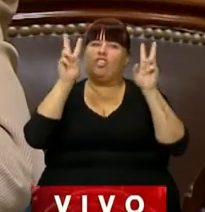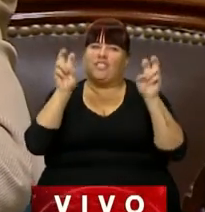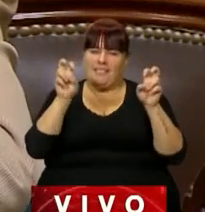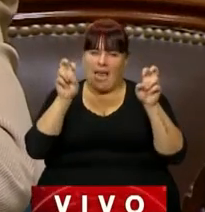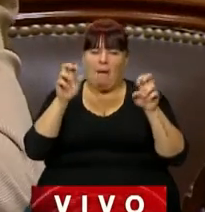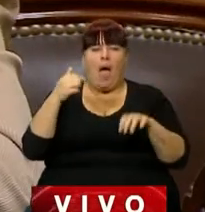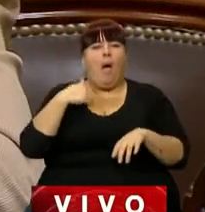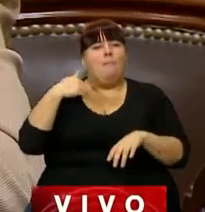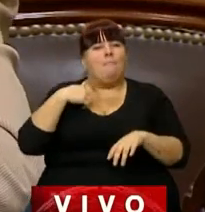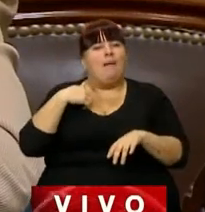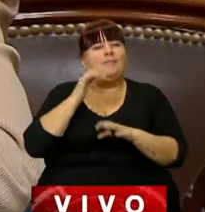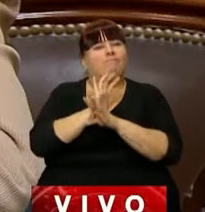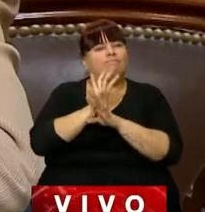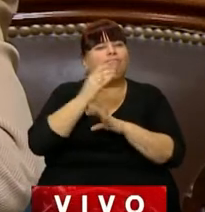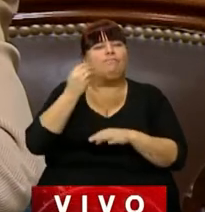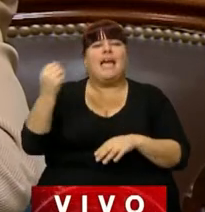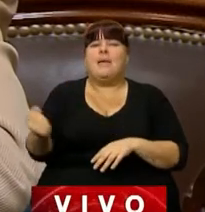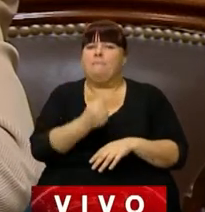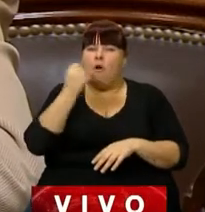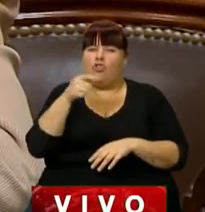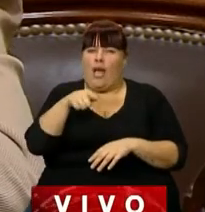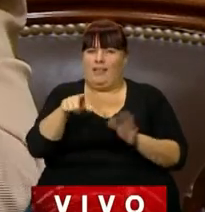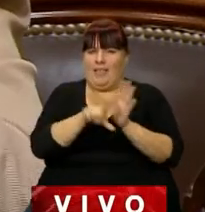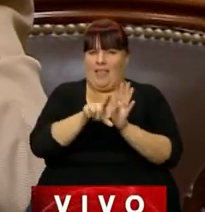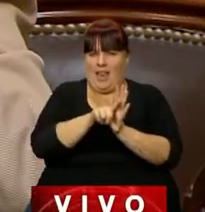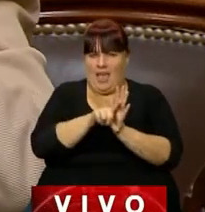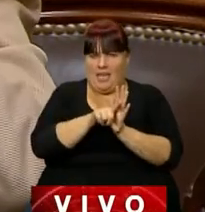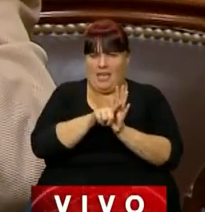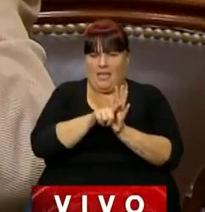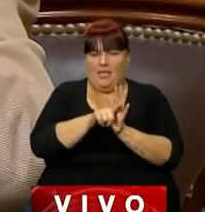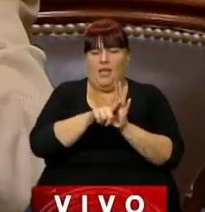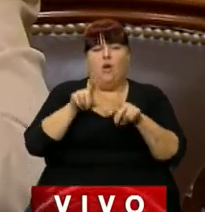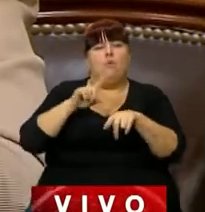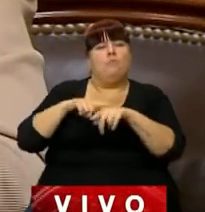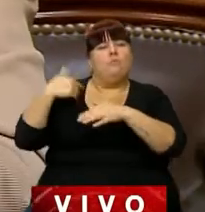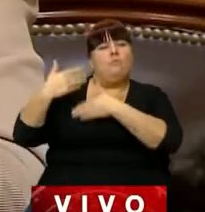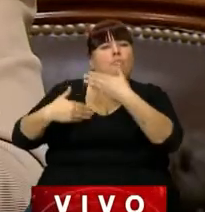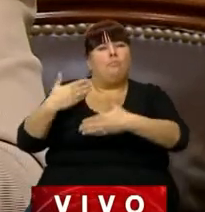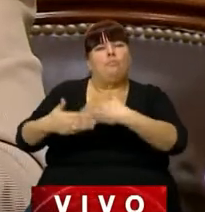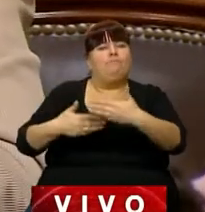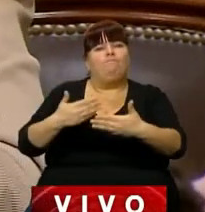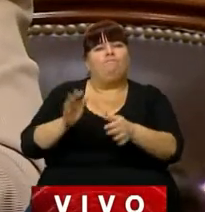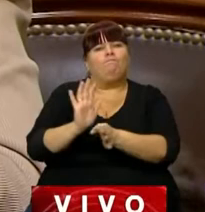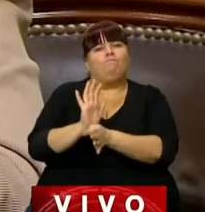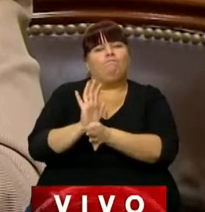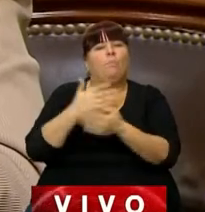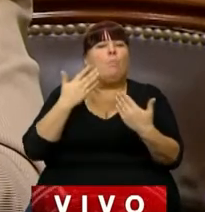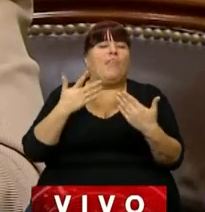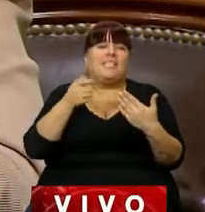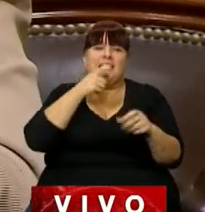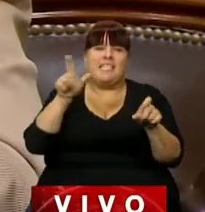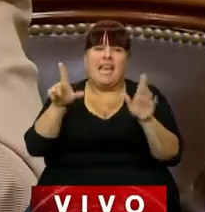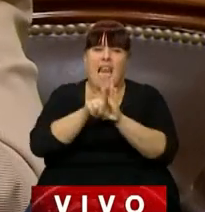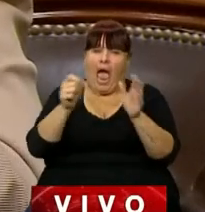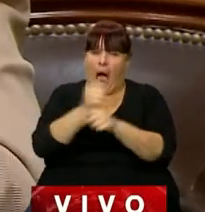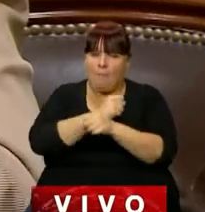que para mí señalan la importancia que tiene esta ley en un proceso que probablemente la sanción de la